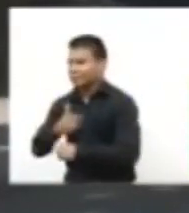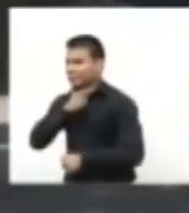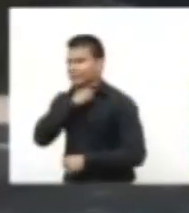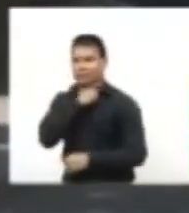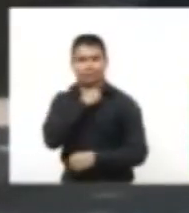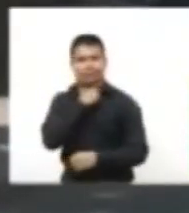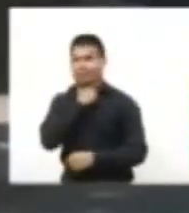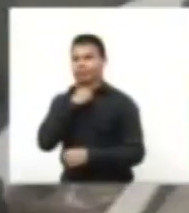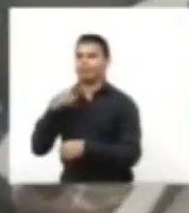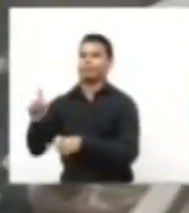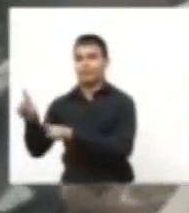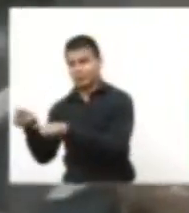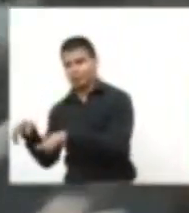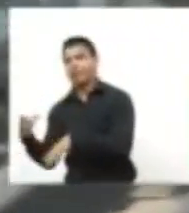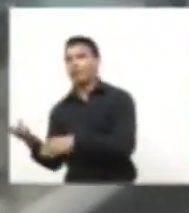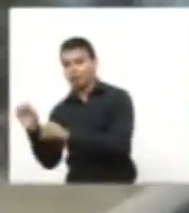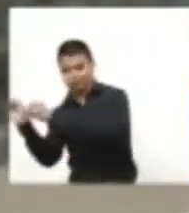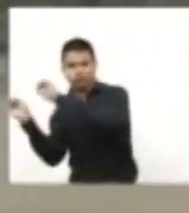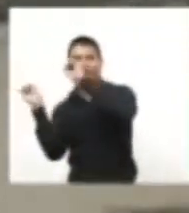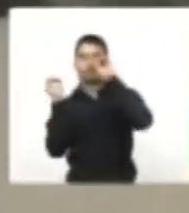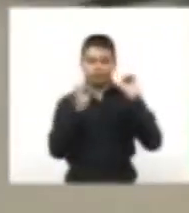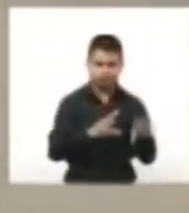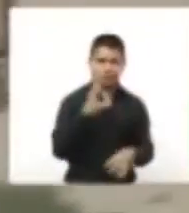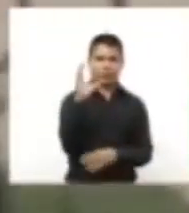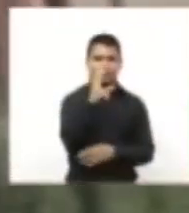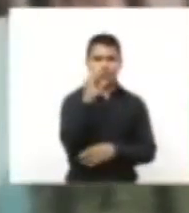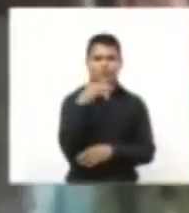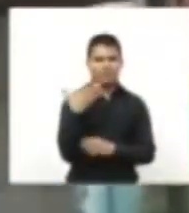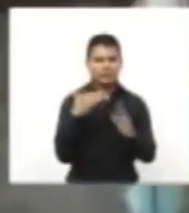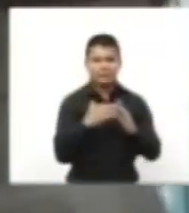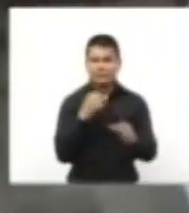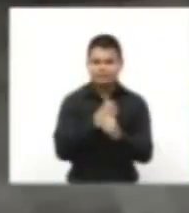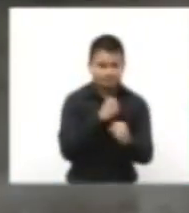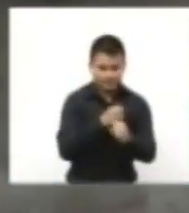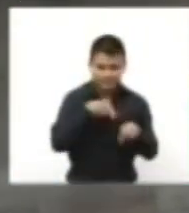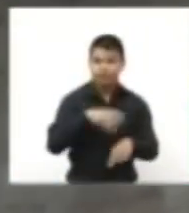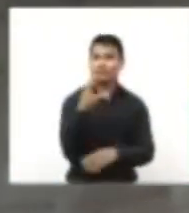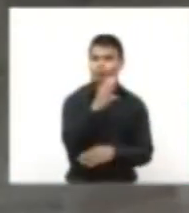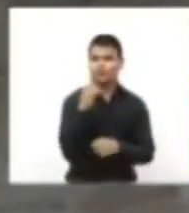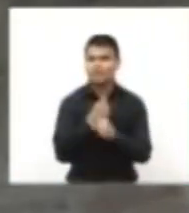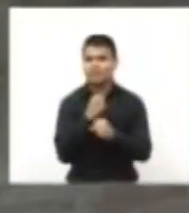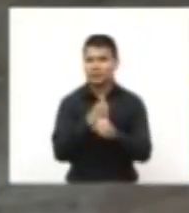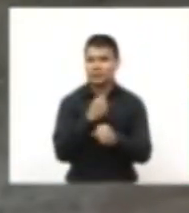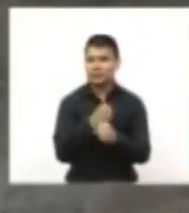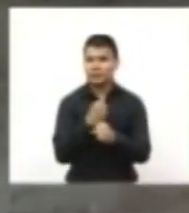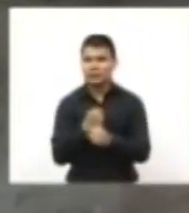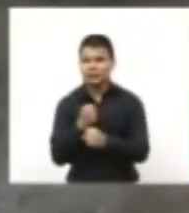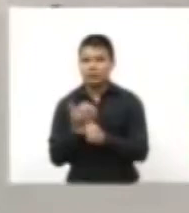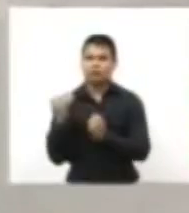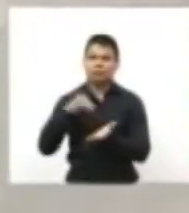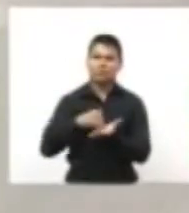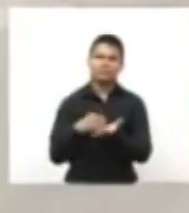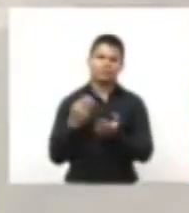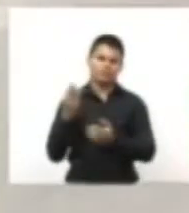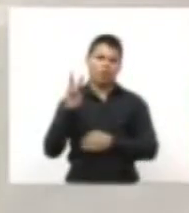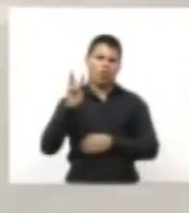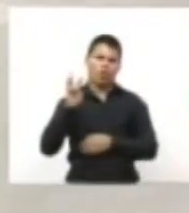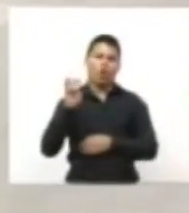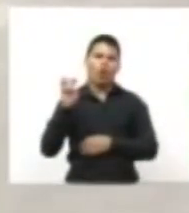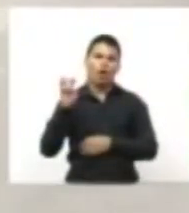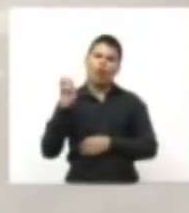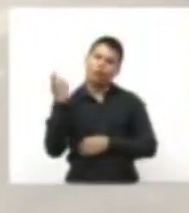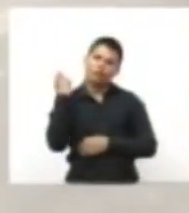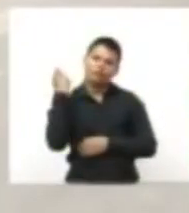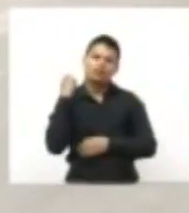llegado al hogar. Las deudas y 5 bocas que alimentar apretaron la situación, por lo que decidieron regresar a Colombia hace 8 días, donde su familia,